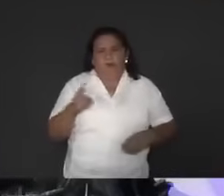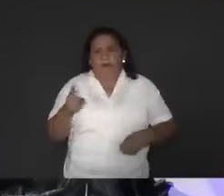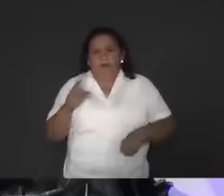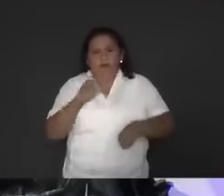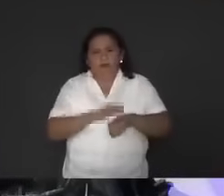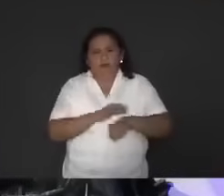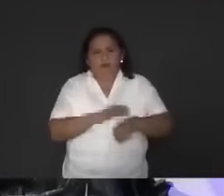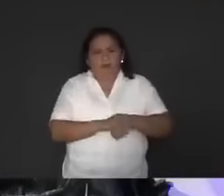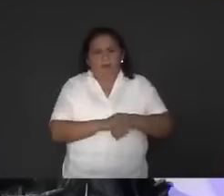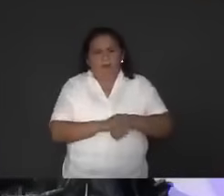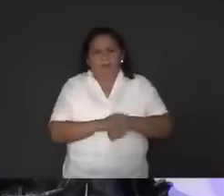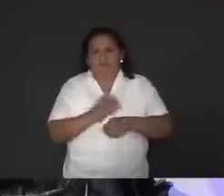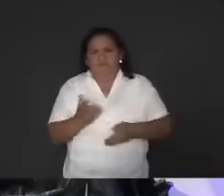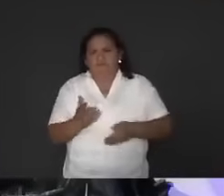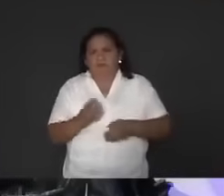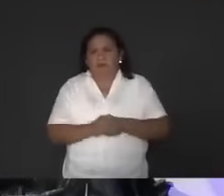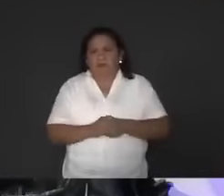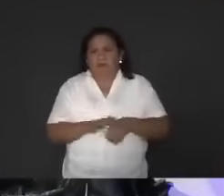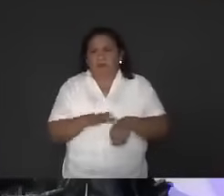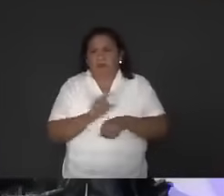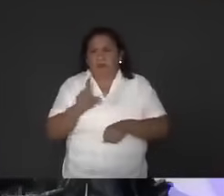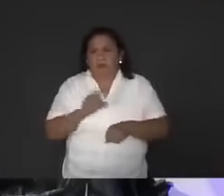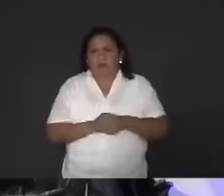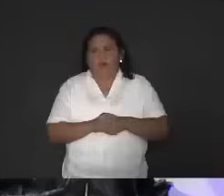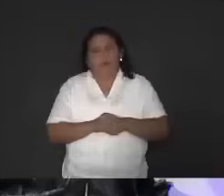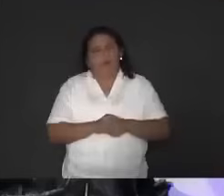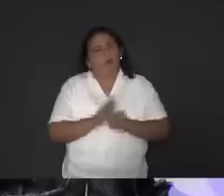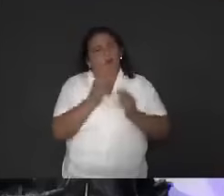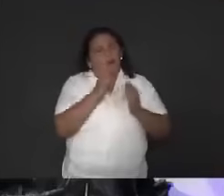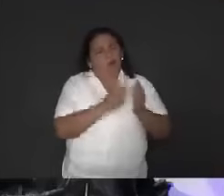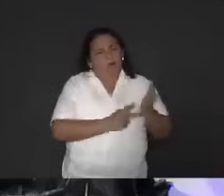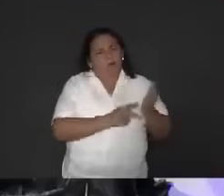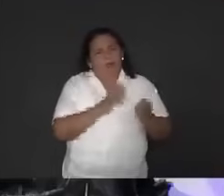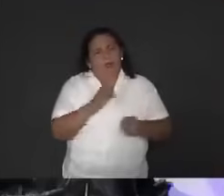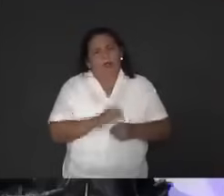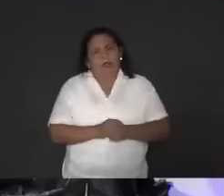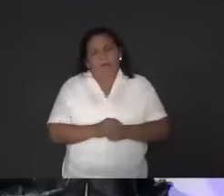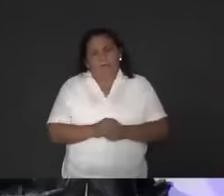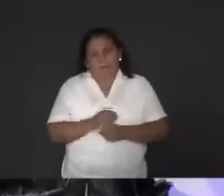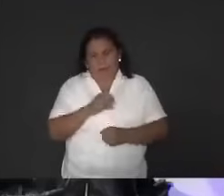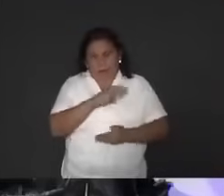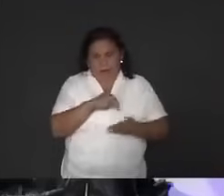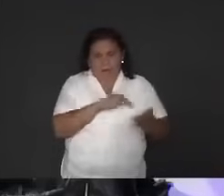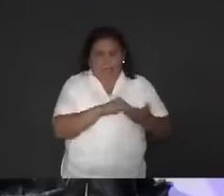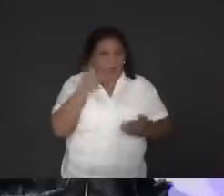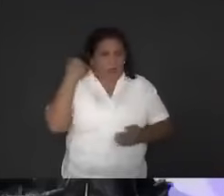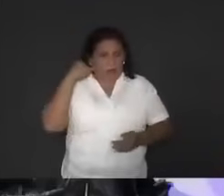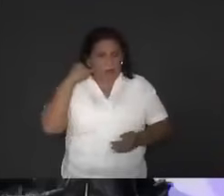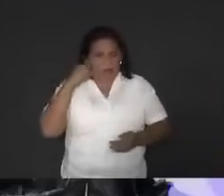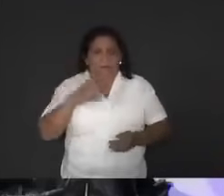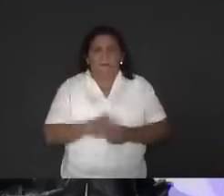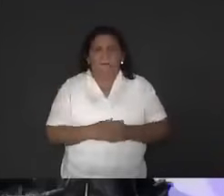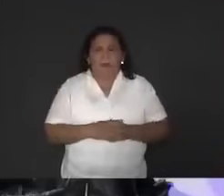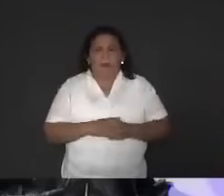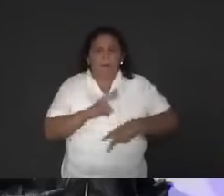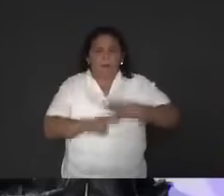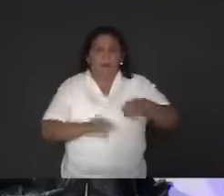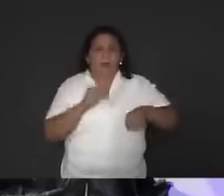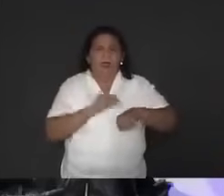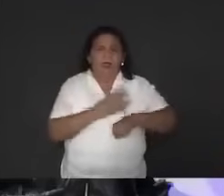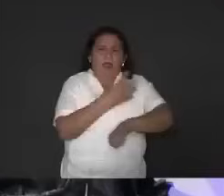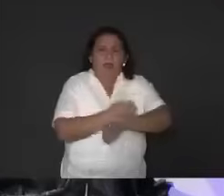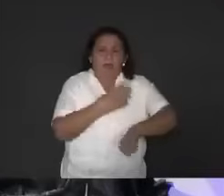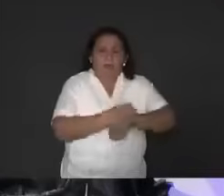los privilegiados. Por eso lanzamos el programa Plan Bienestar para Mérida y para Yucatán, para repavimentar